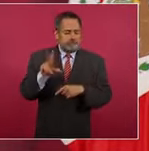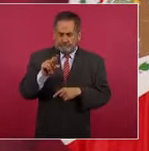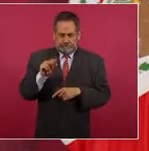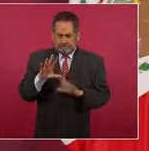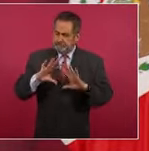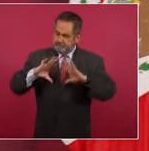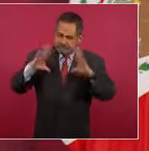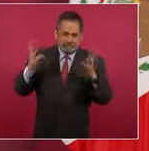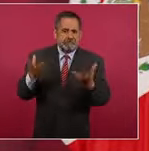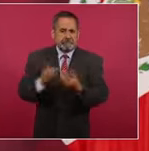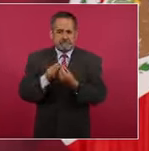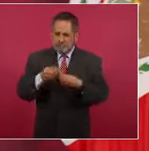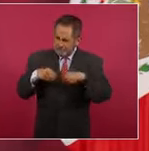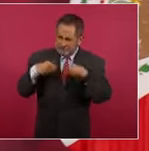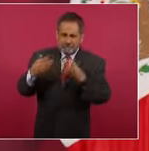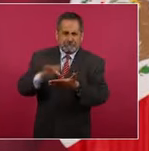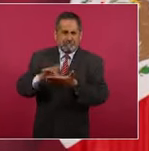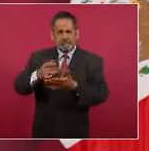todas las medicinas,